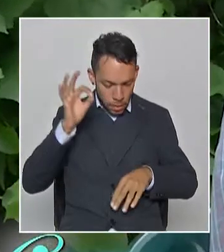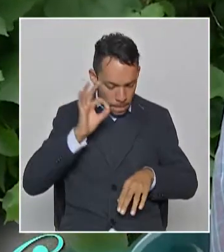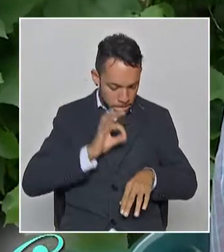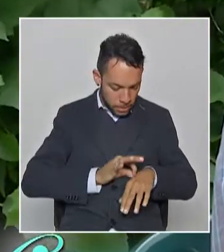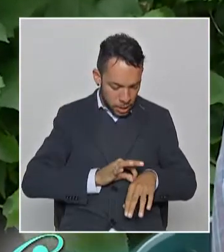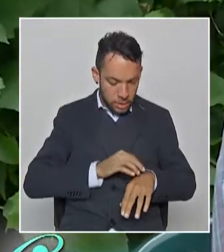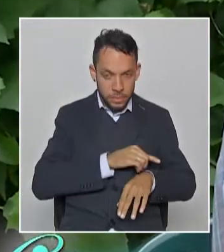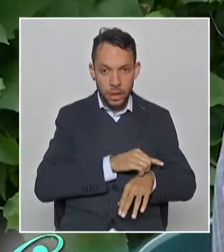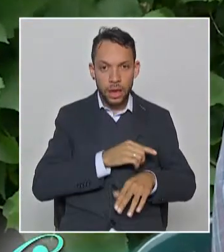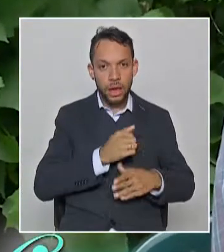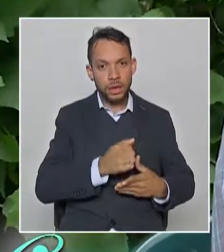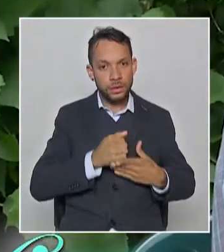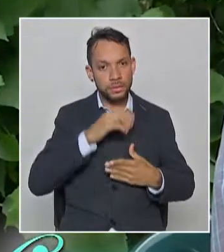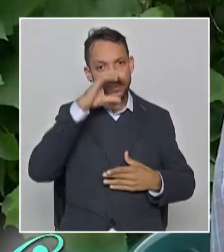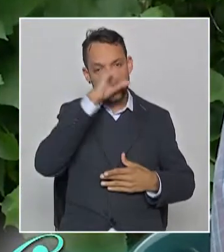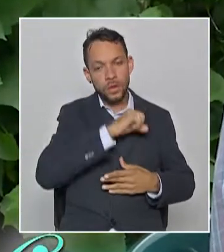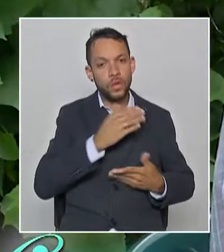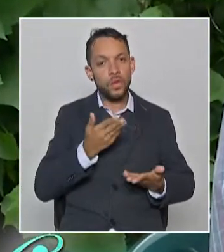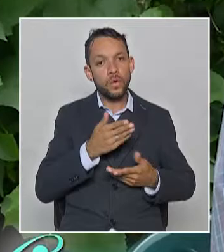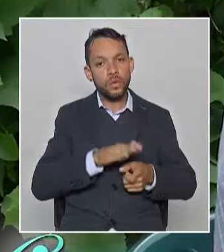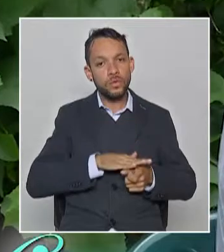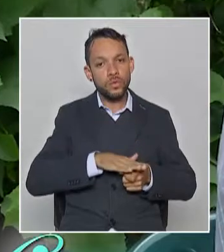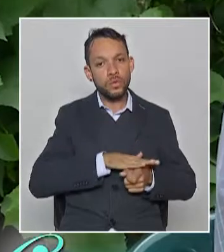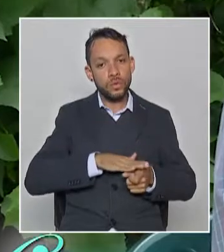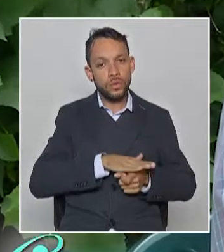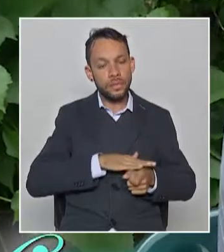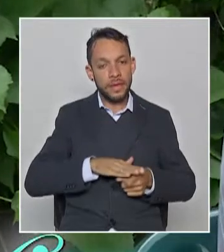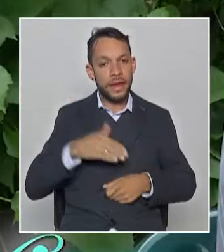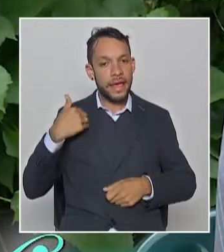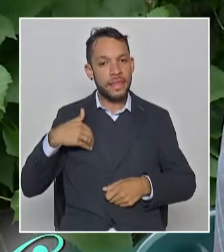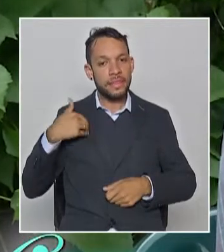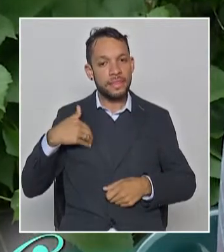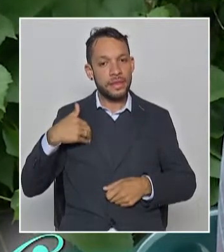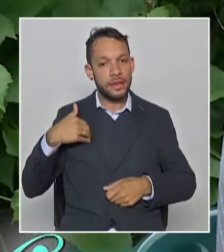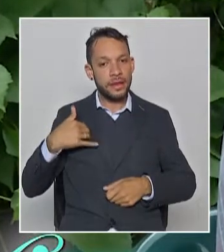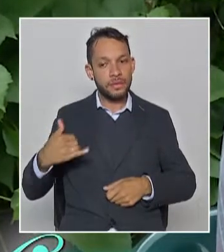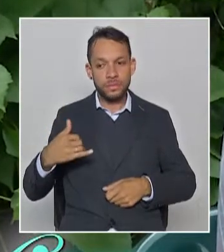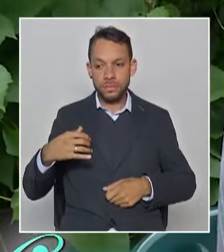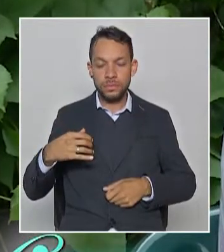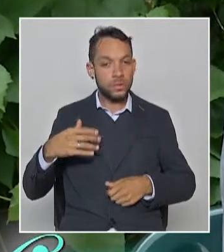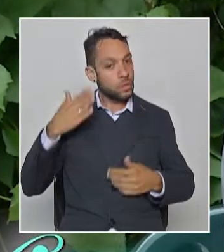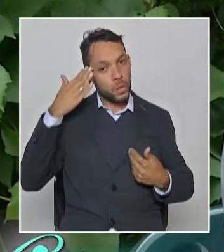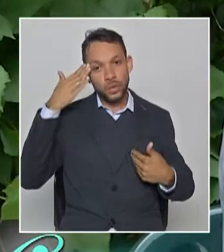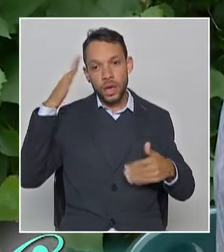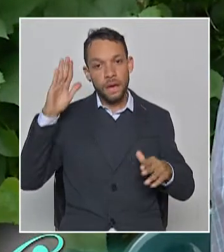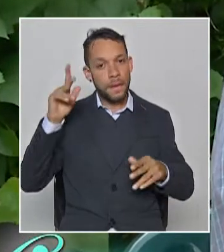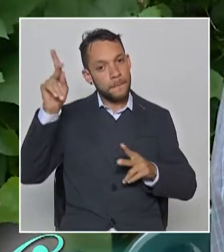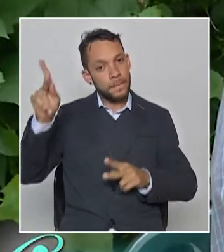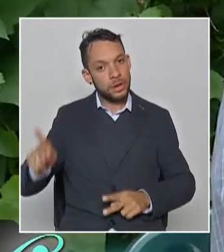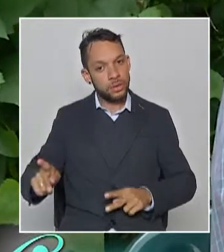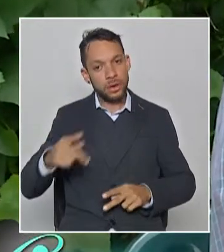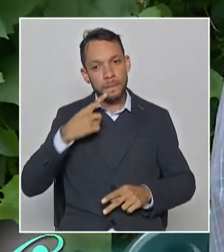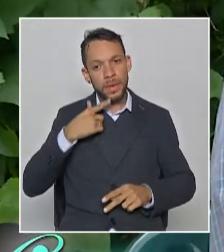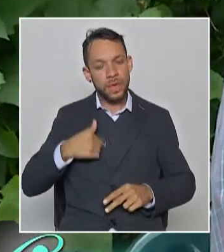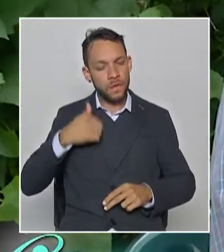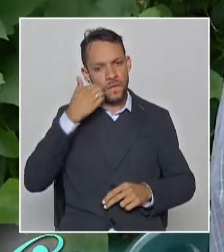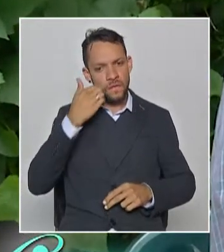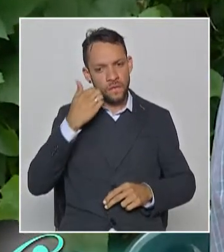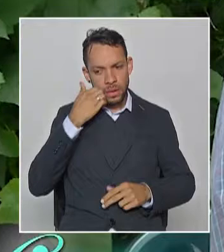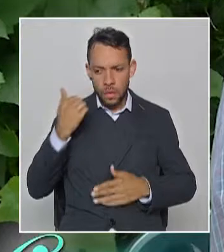Conocí la apiterapia en la ciudad de Posadas, Argentina, donde una persona me lo recomendó y